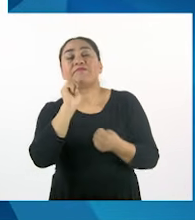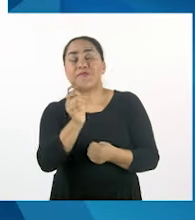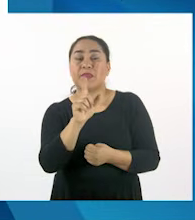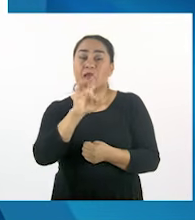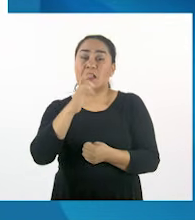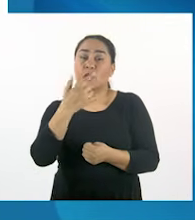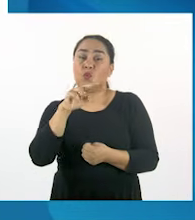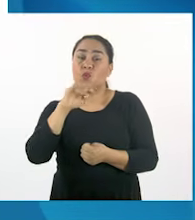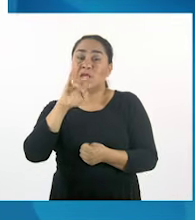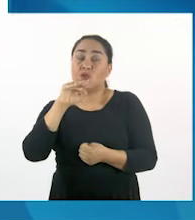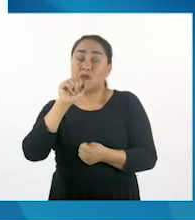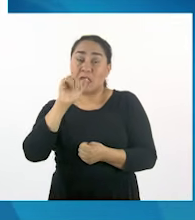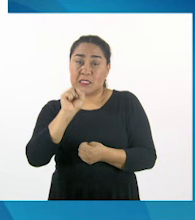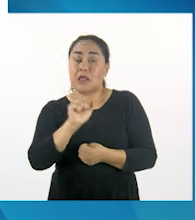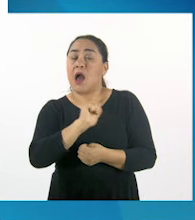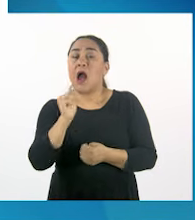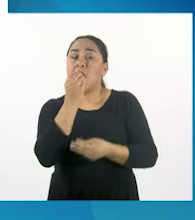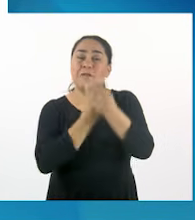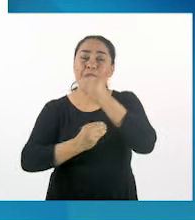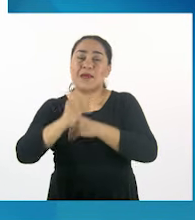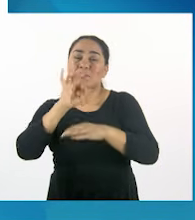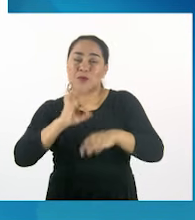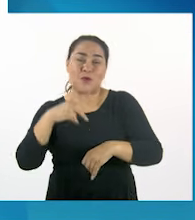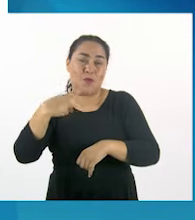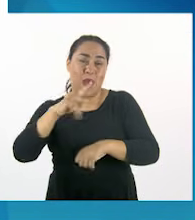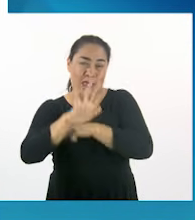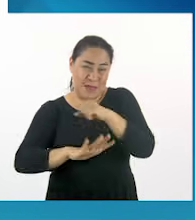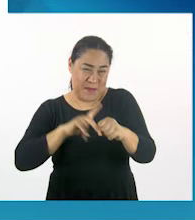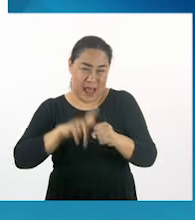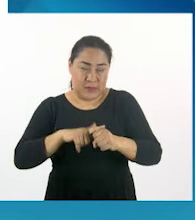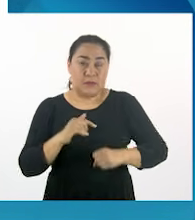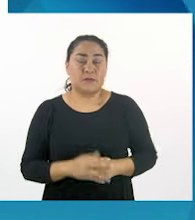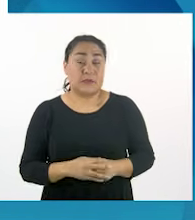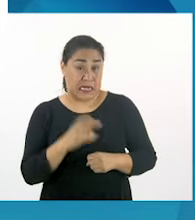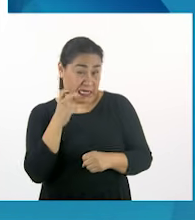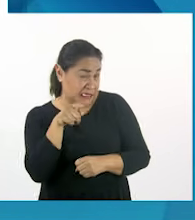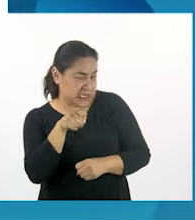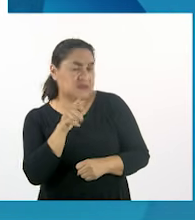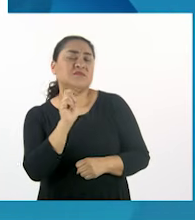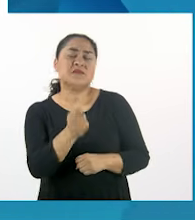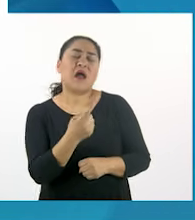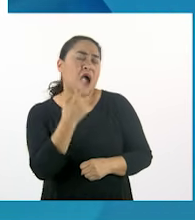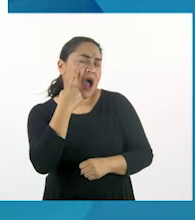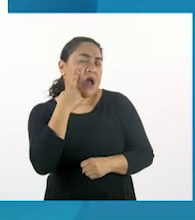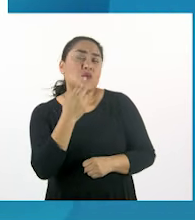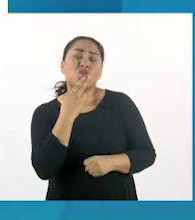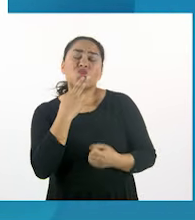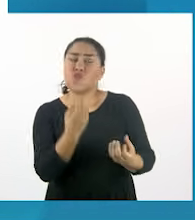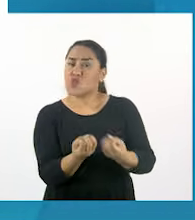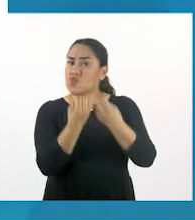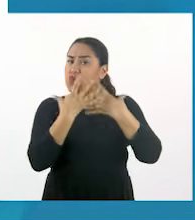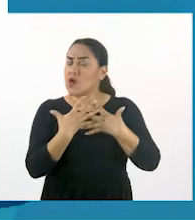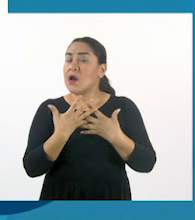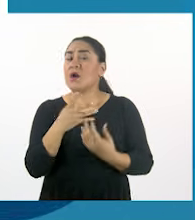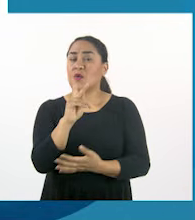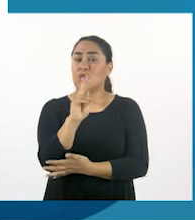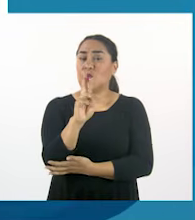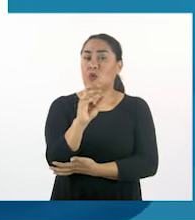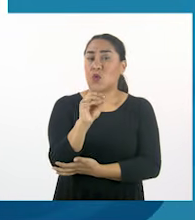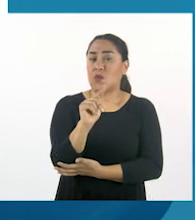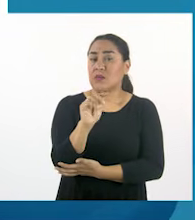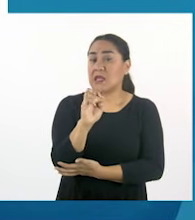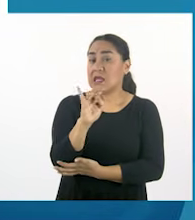leguminosas y alimentos de origen animal. Y además, ellos proporcionan principalmente proteínas